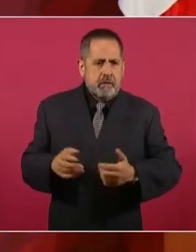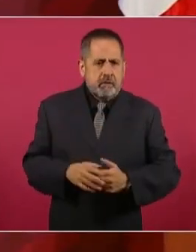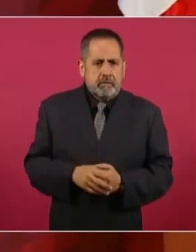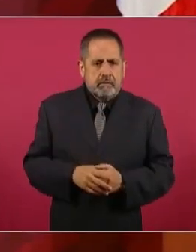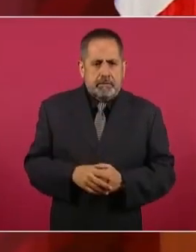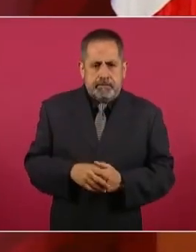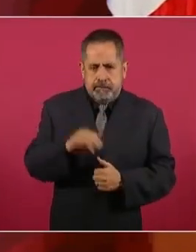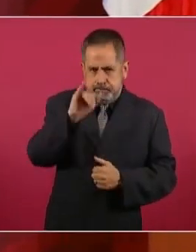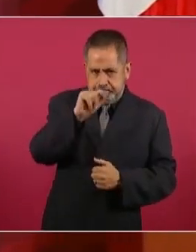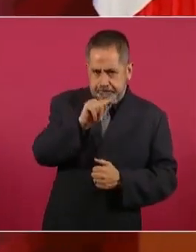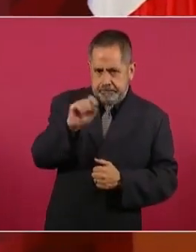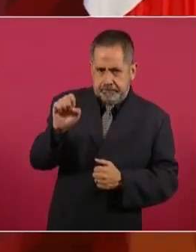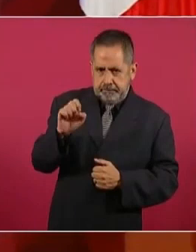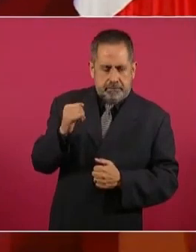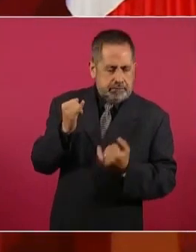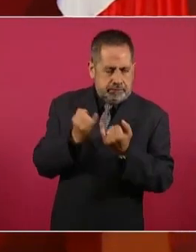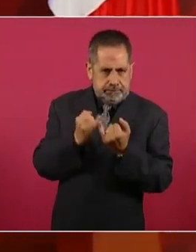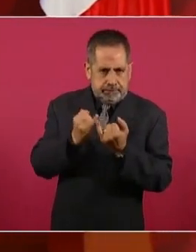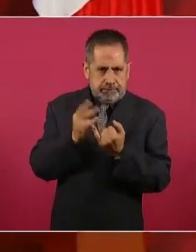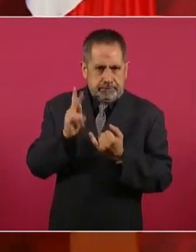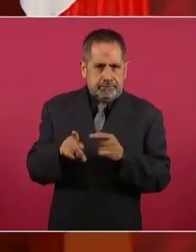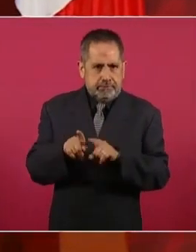El ISSSTE, pues está lo mismo,